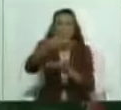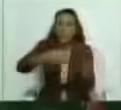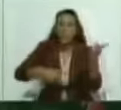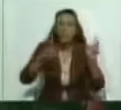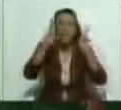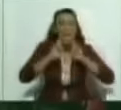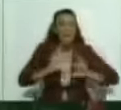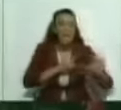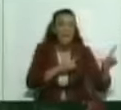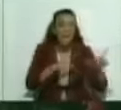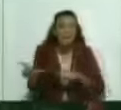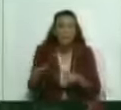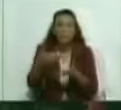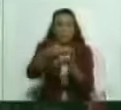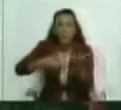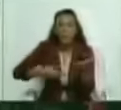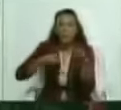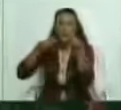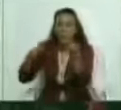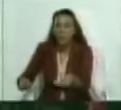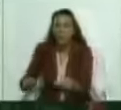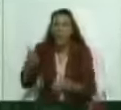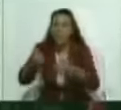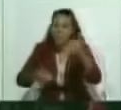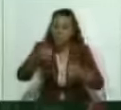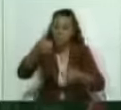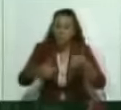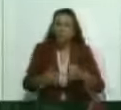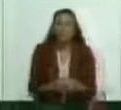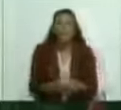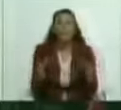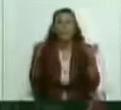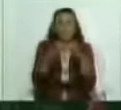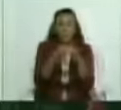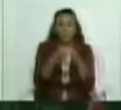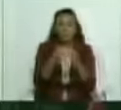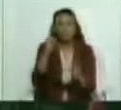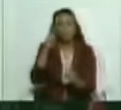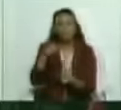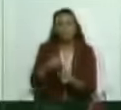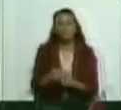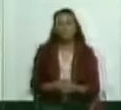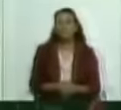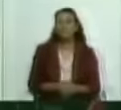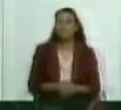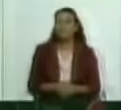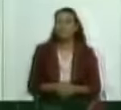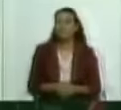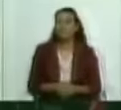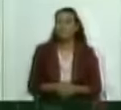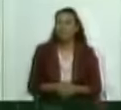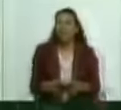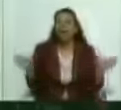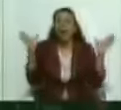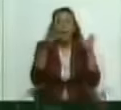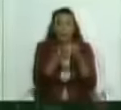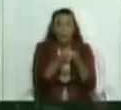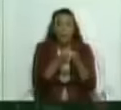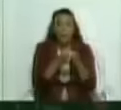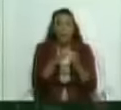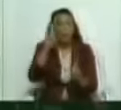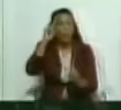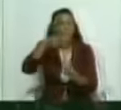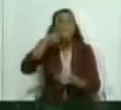se ha realizado este proceso de postulación por esta organización con fines políticos. Organización con